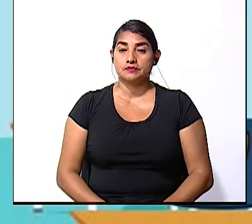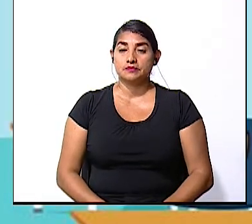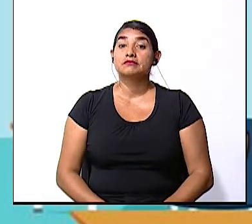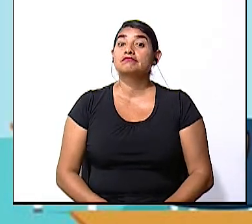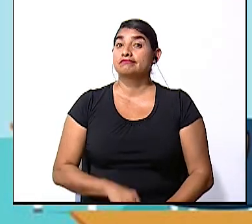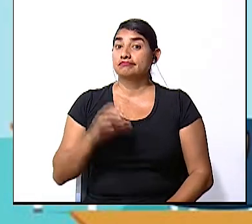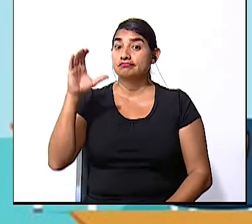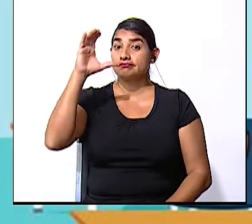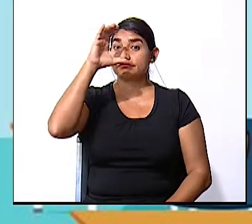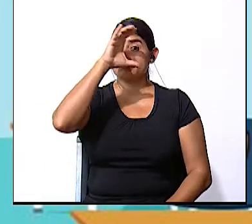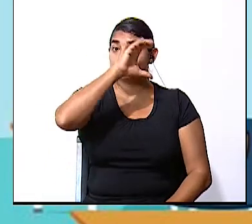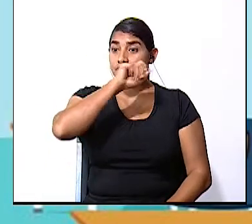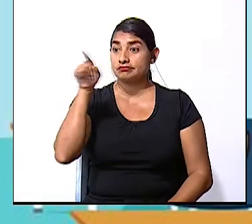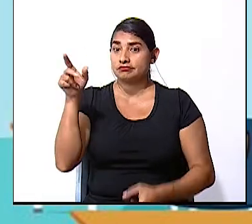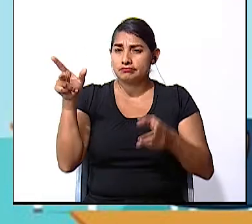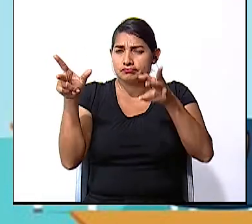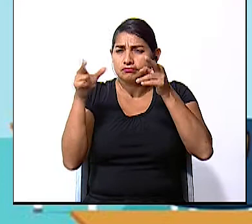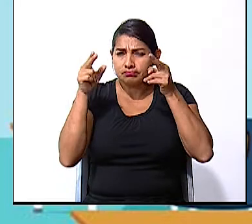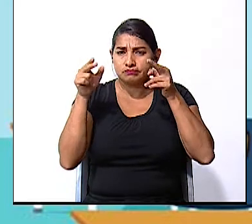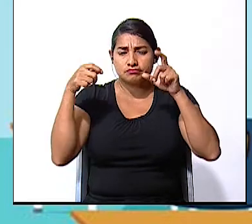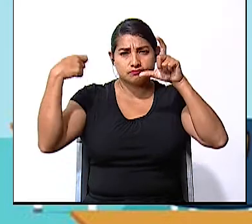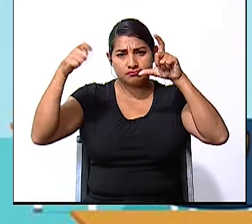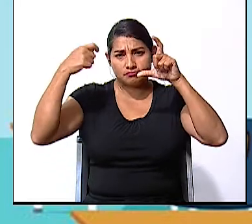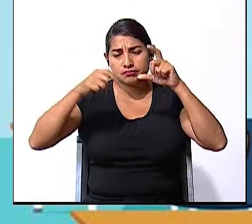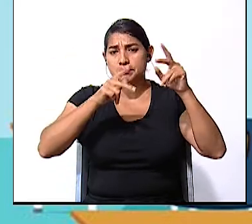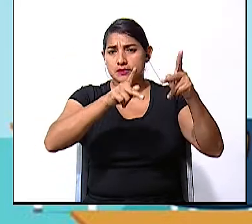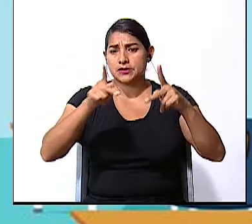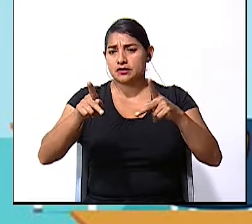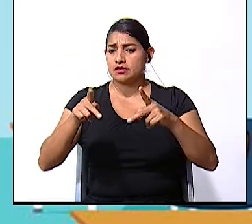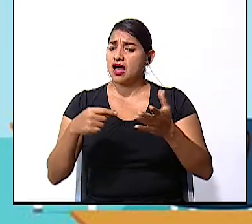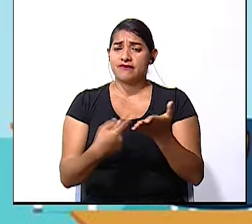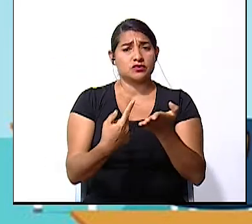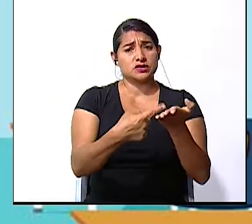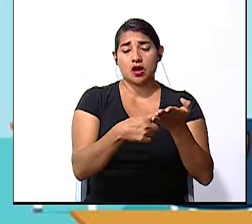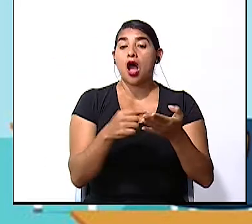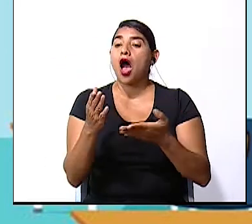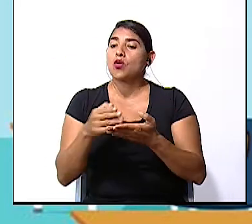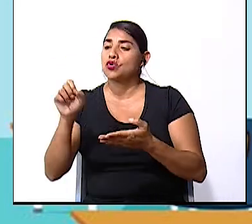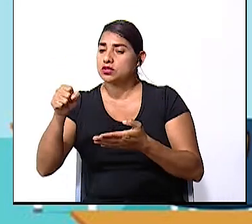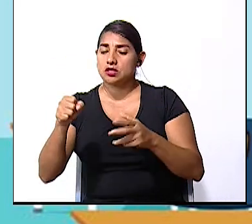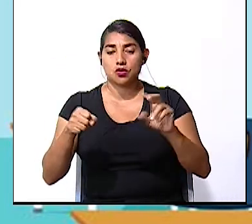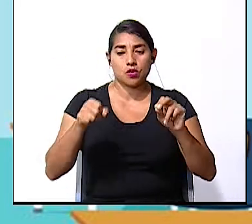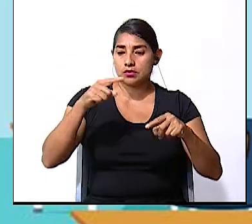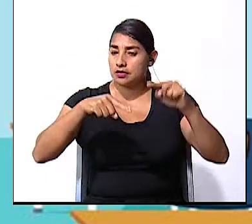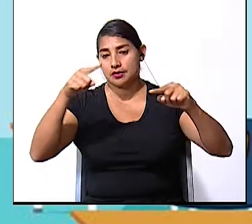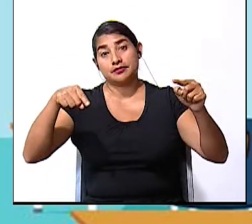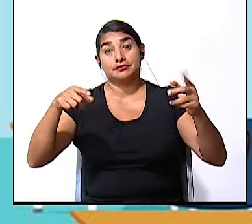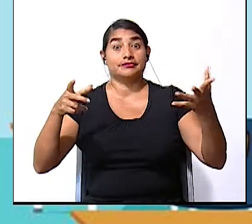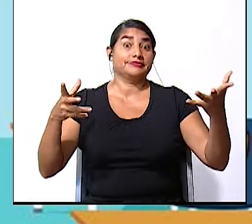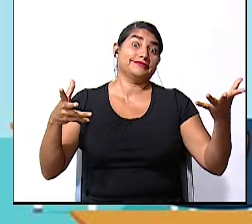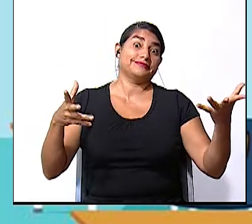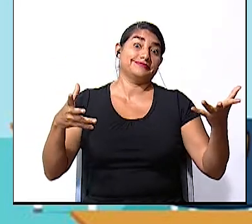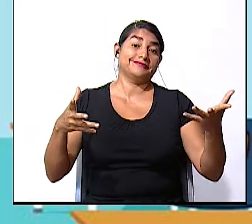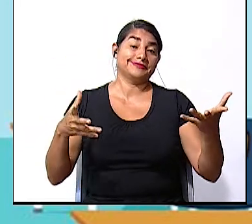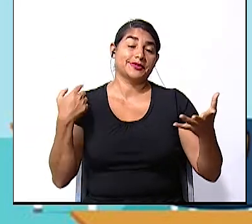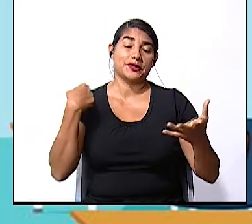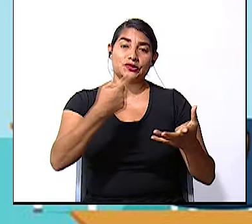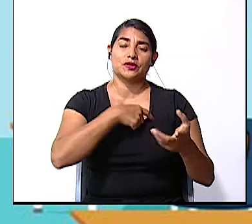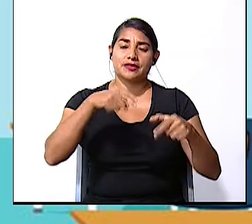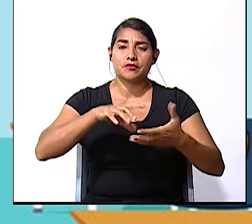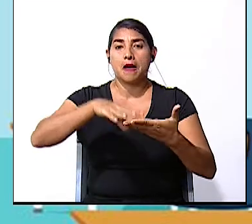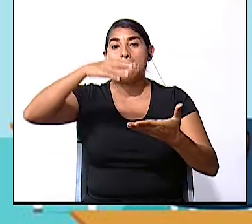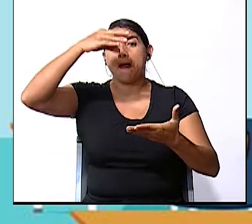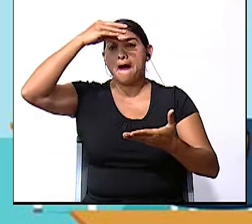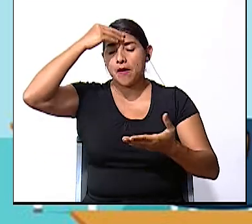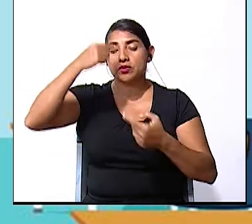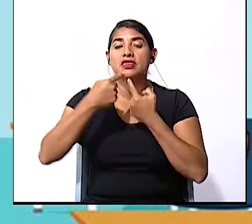Como vimos en la cápsula anterior, las personas no siempre tenemos que estar de acuerdo en todo. Pues tenemos que aprender